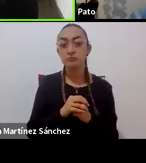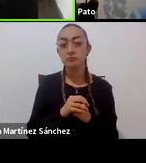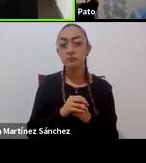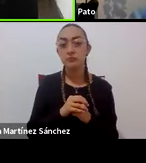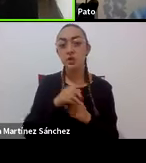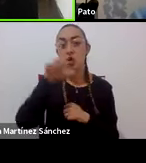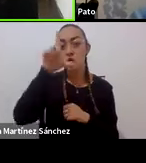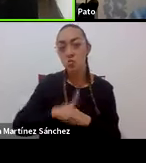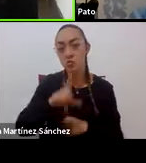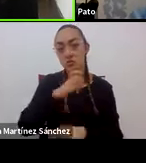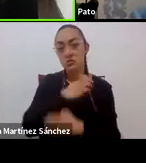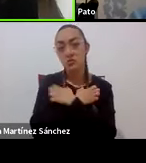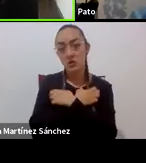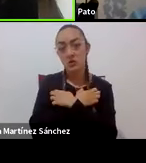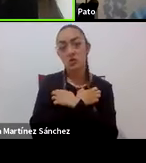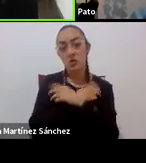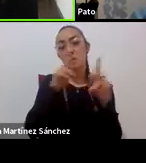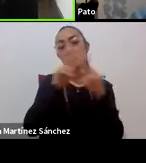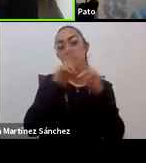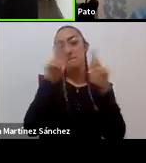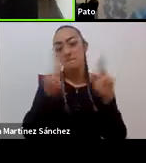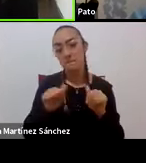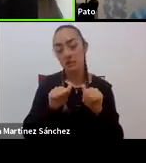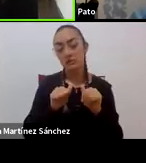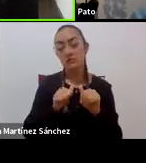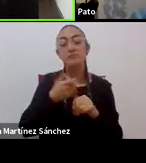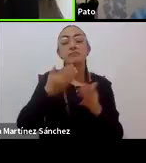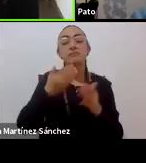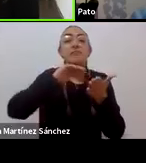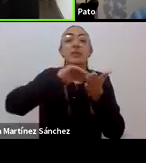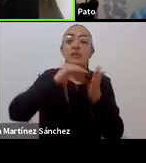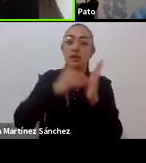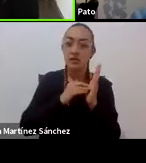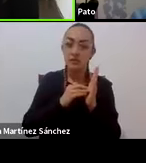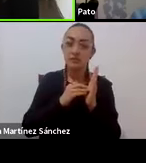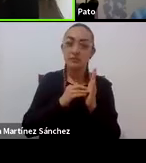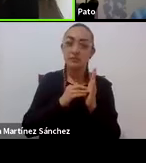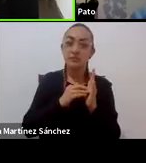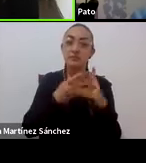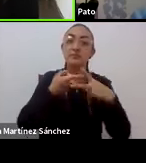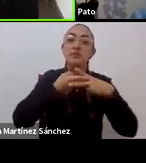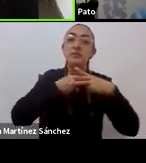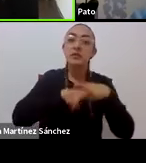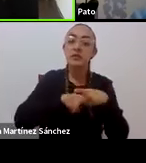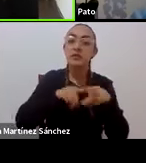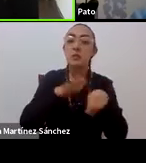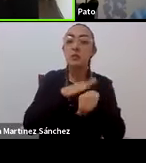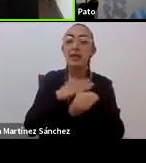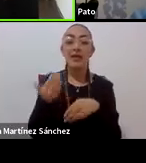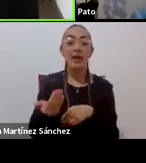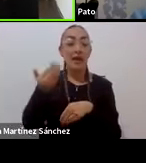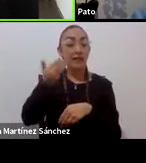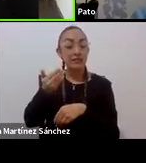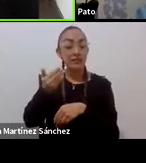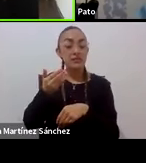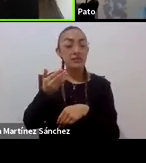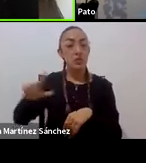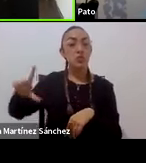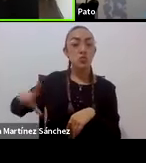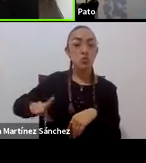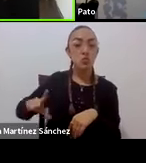por la Educación para la Paz es una estrategia que nace a partir de la necesidad y el deseo de este gobierno